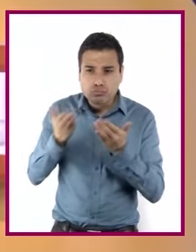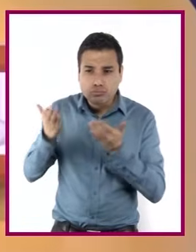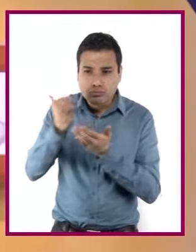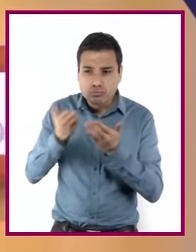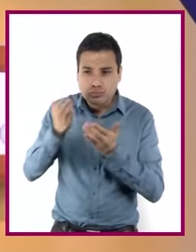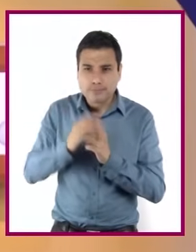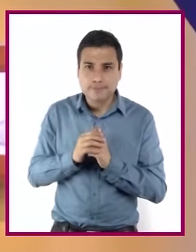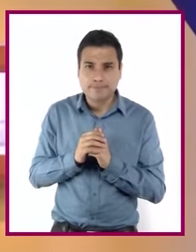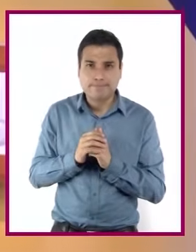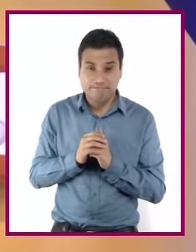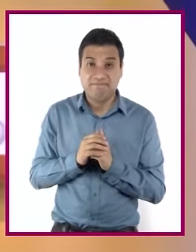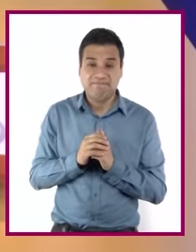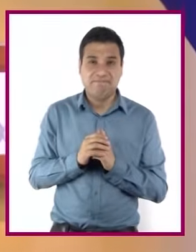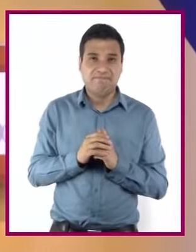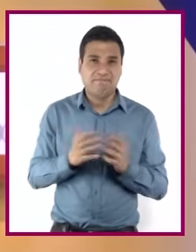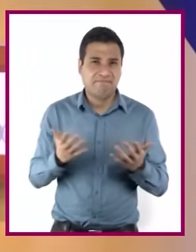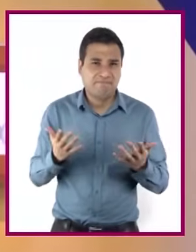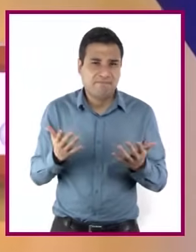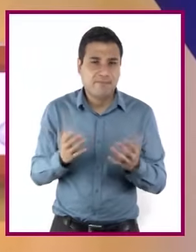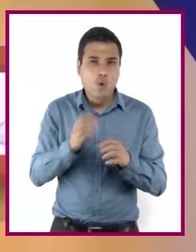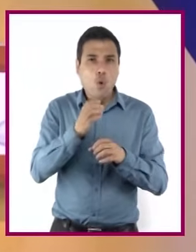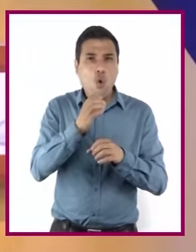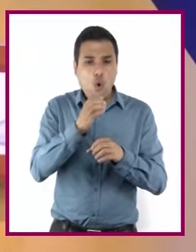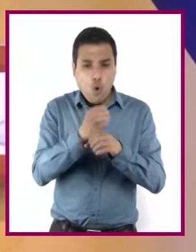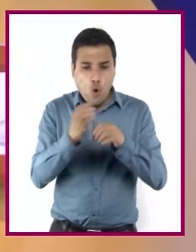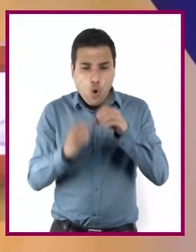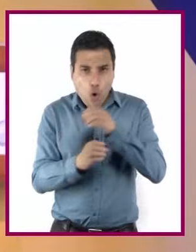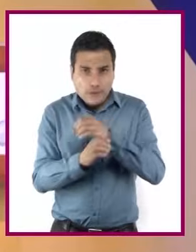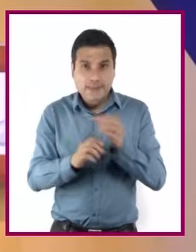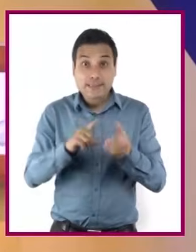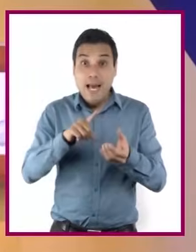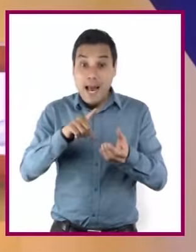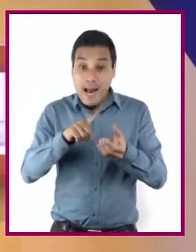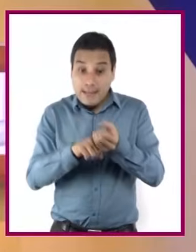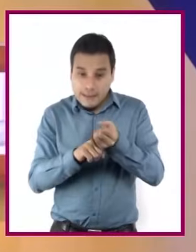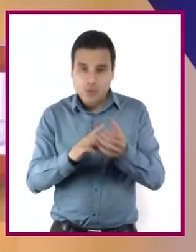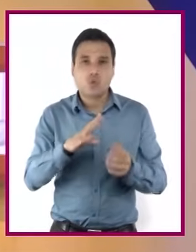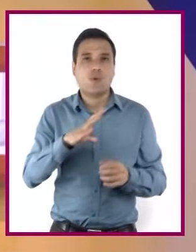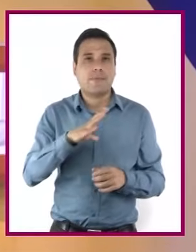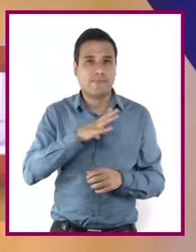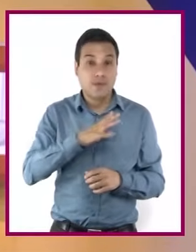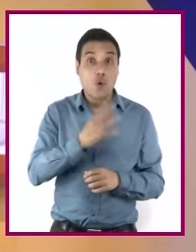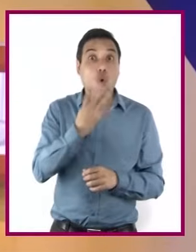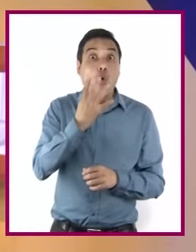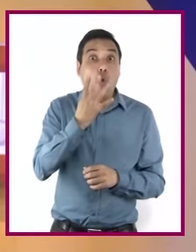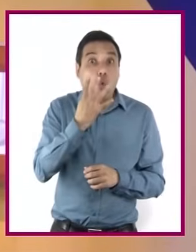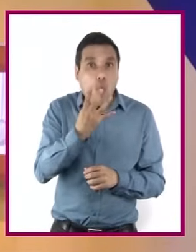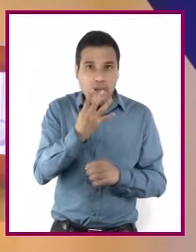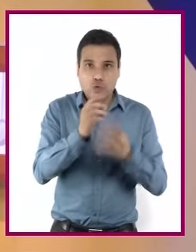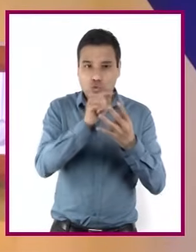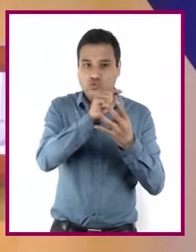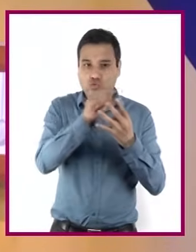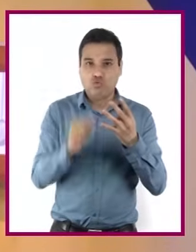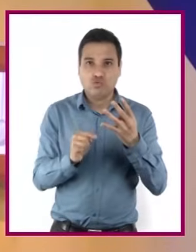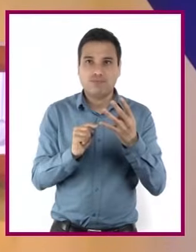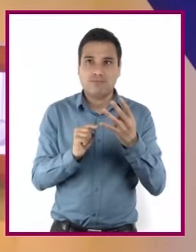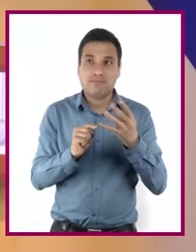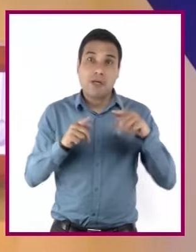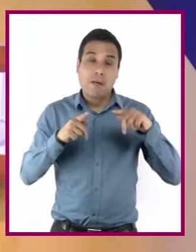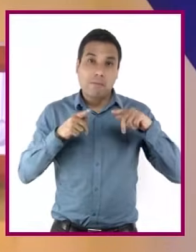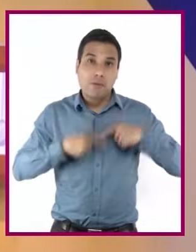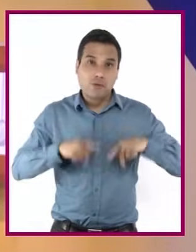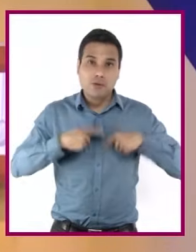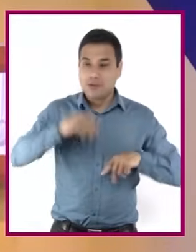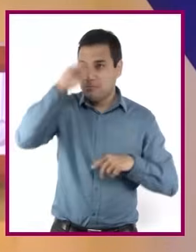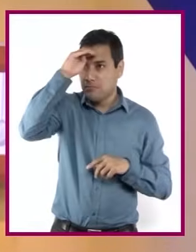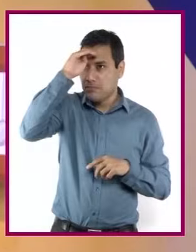Los planteamientos acerca de que las cosas estaban hechas de la combinación de 4 elementos resultaron convincentes para muchas